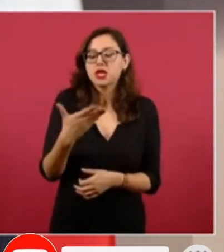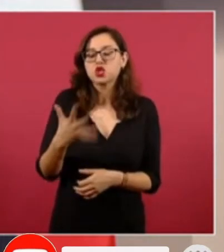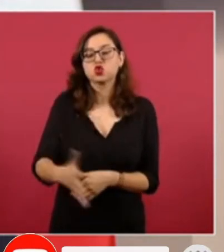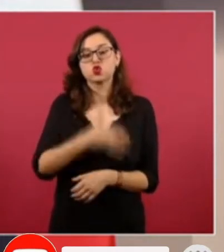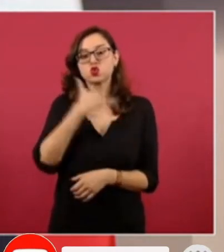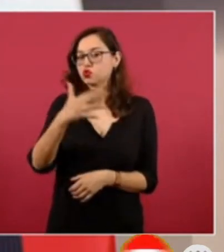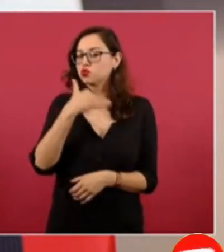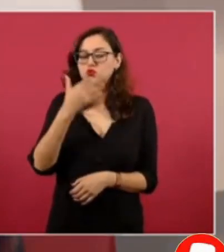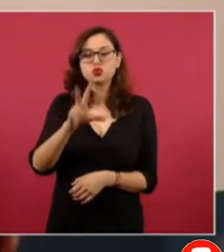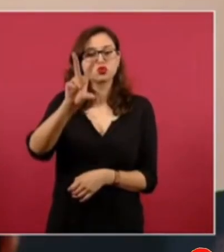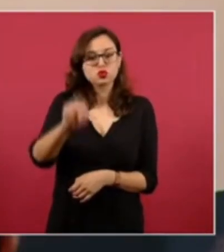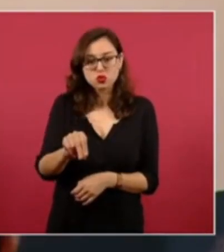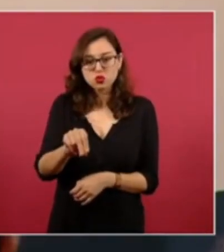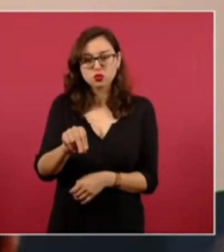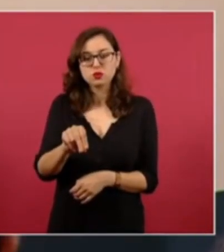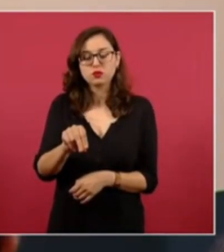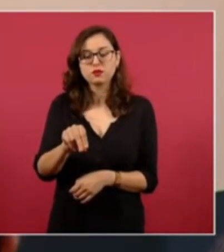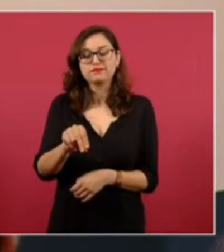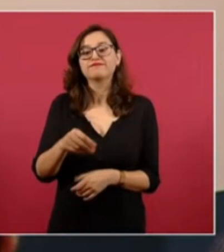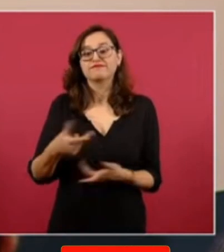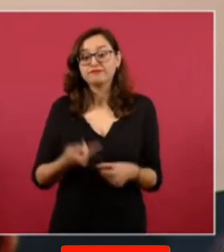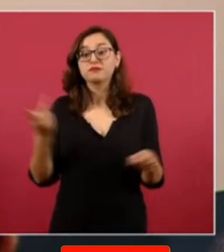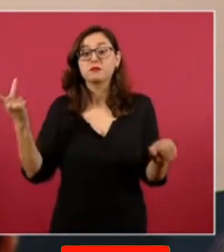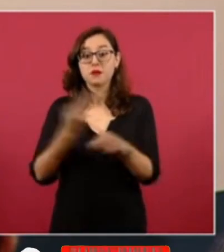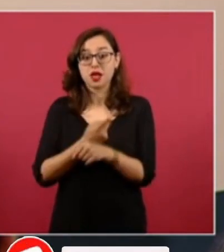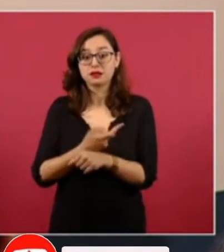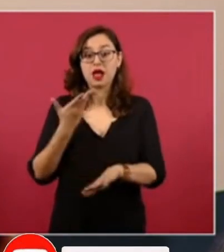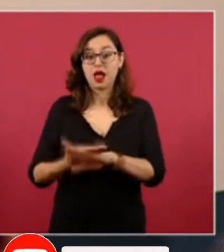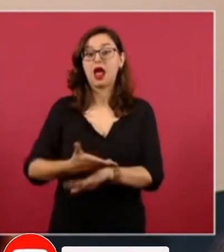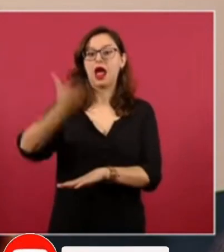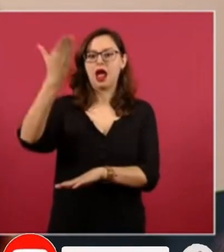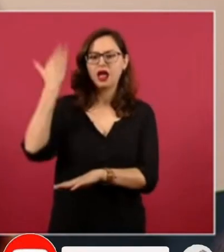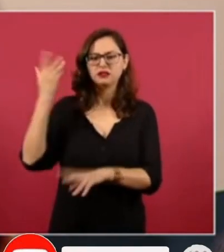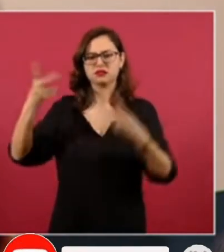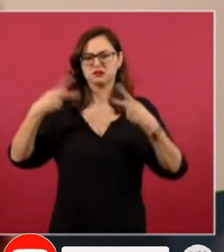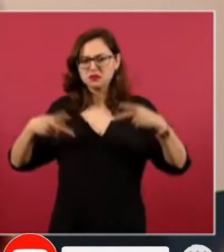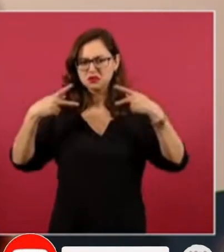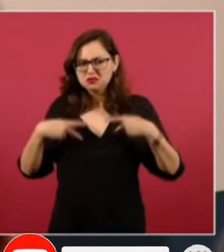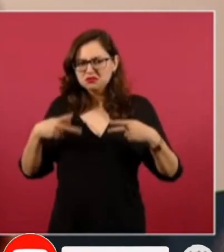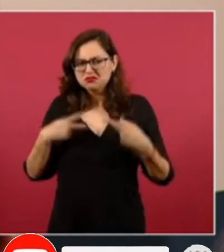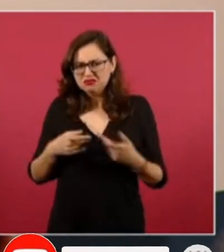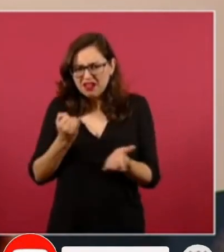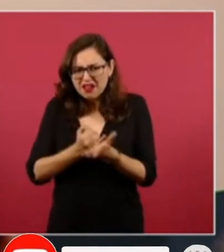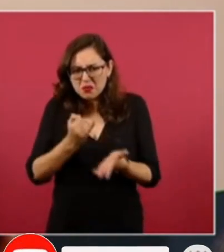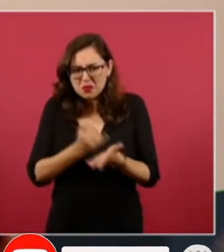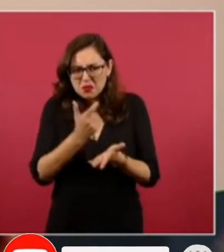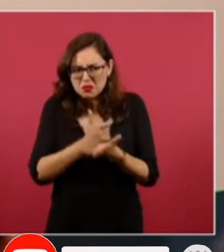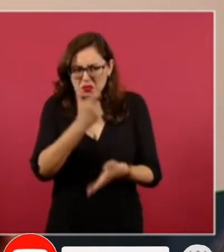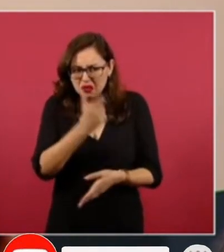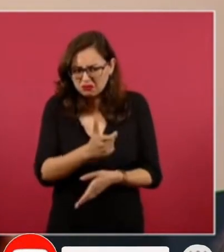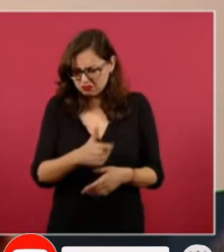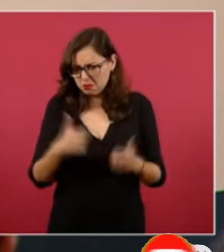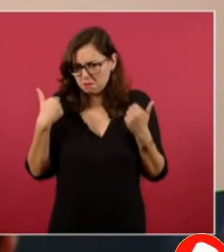porque también muchos contribuyentes decían, ¿y para qué voy a pagar impuestos